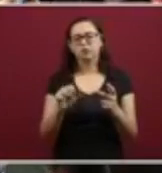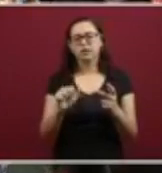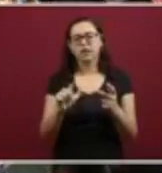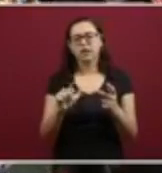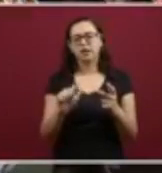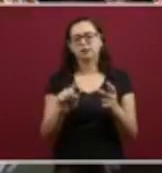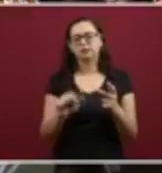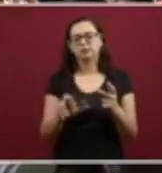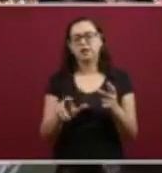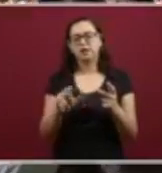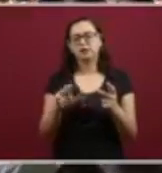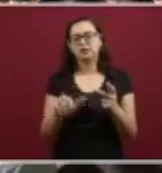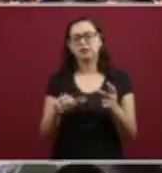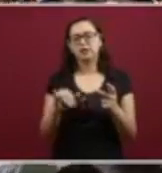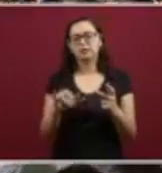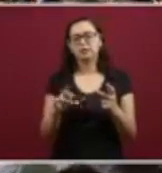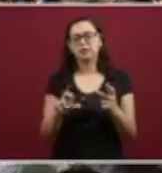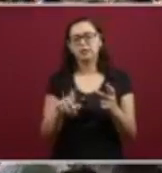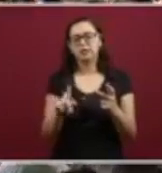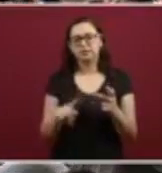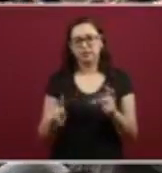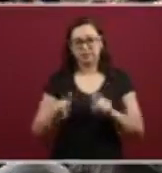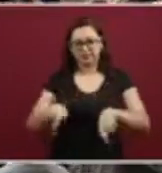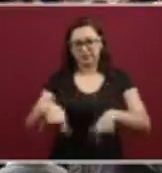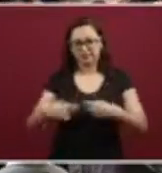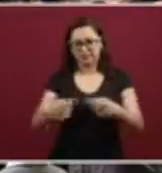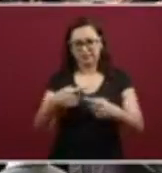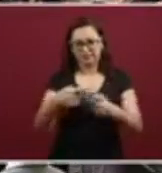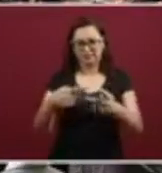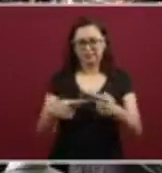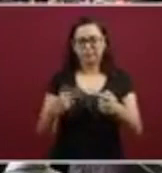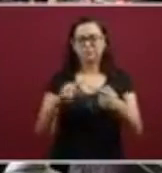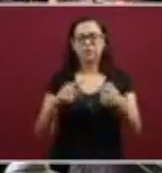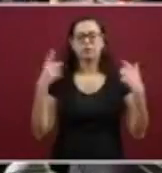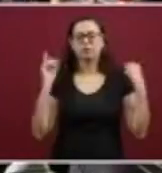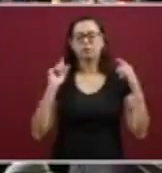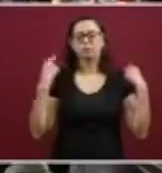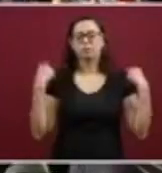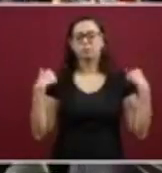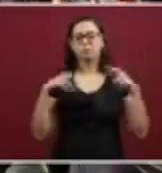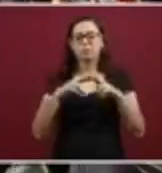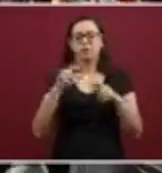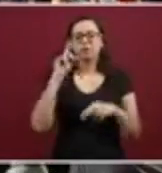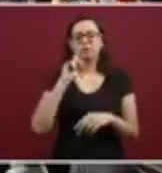Reciben este galardón María del Rosario Garza Trinidad.